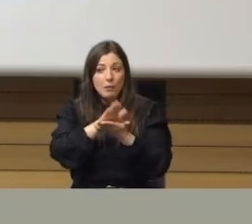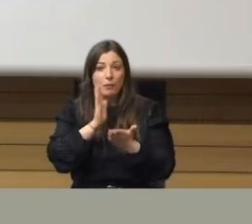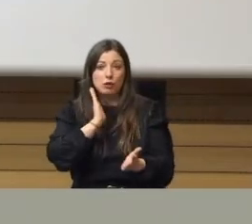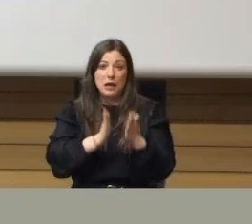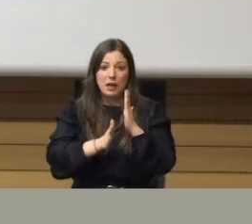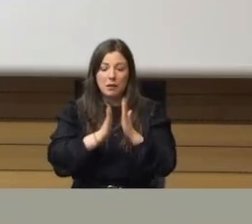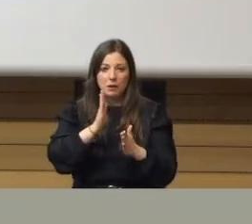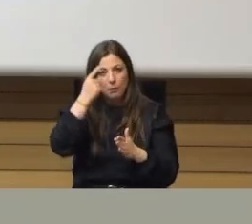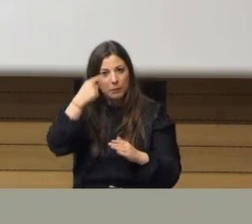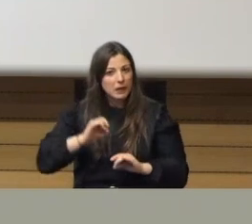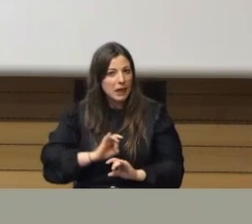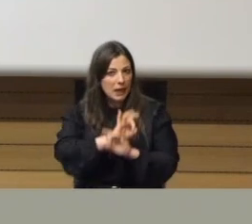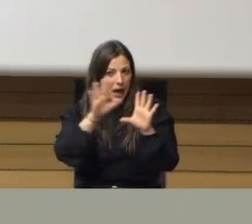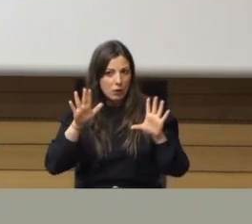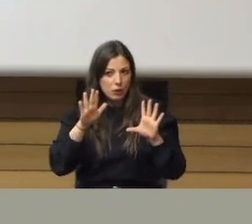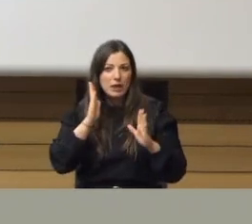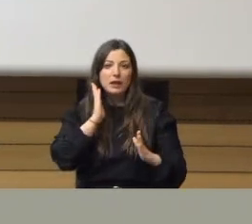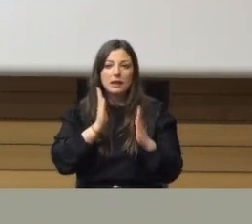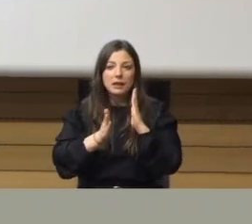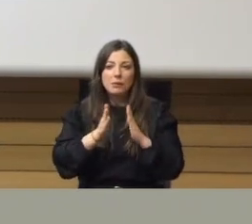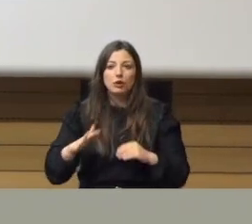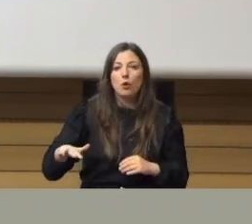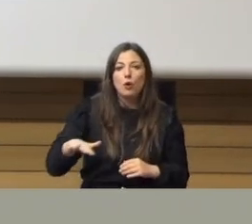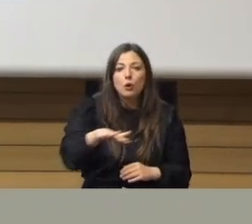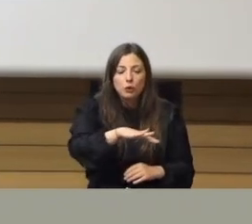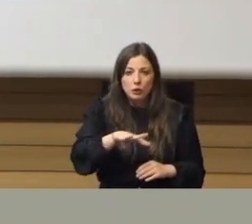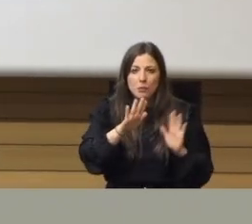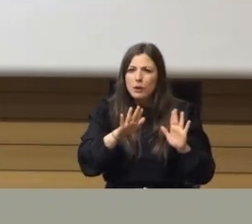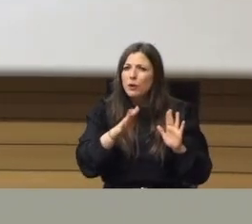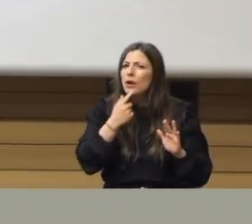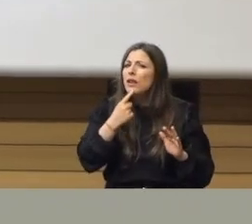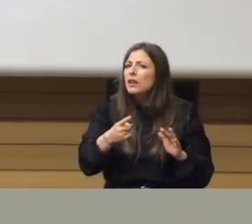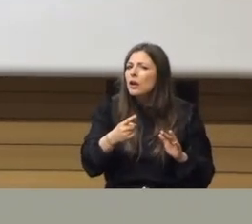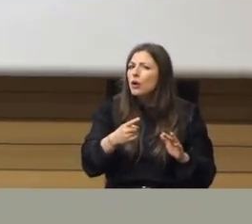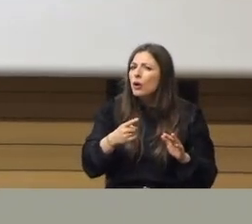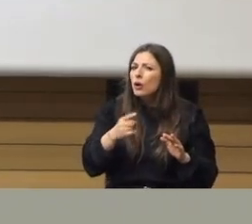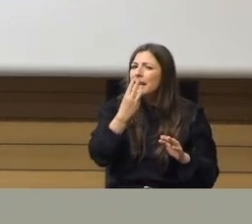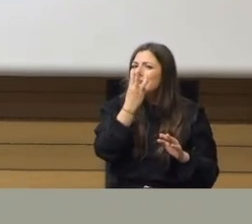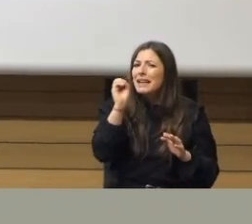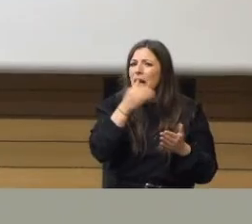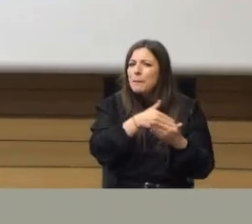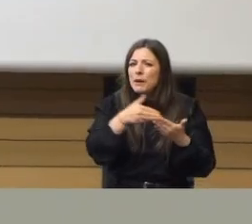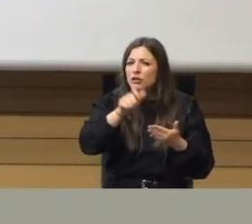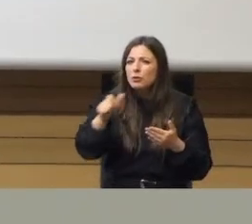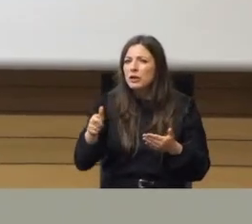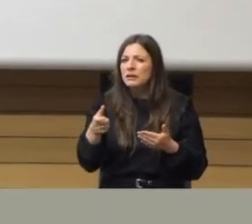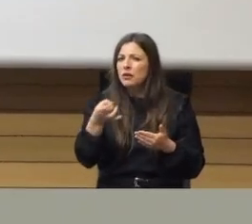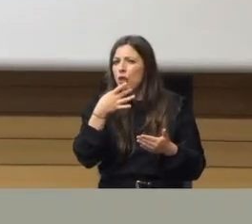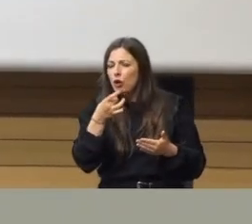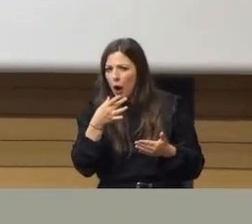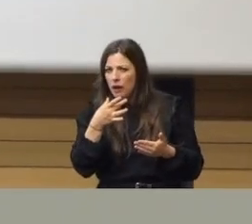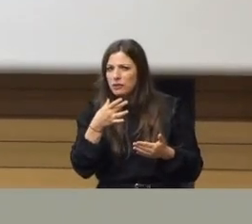claro espacios de tratamiento, pero cuando yo os digo, ¿y quién atiende a esos 30 millones de consumidores?